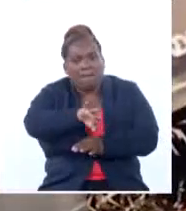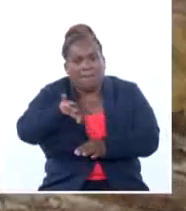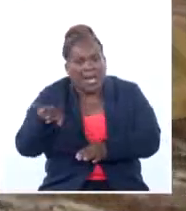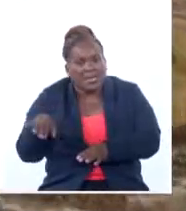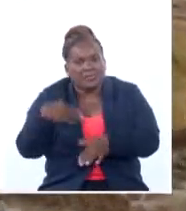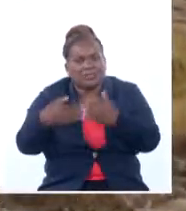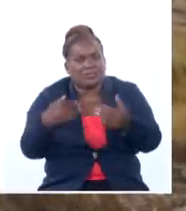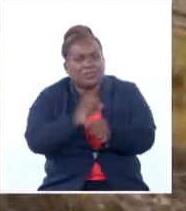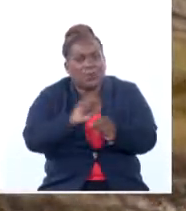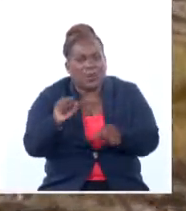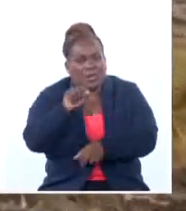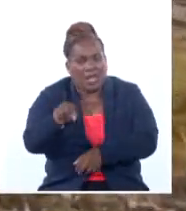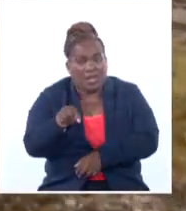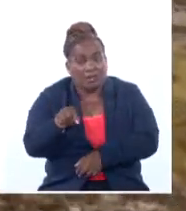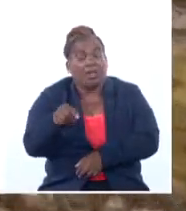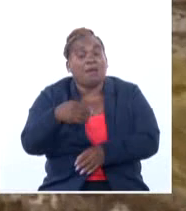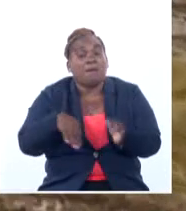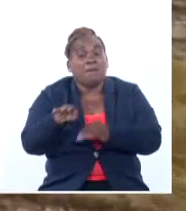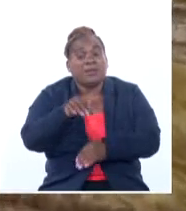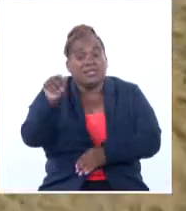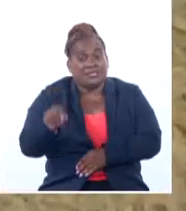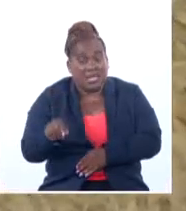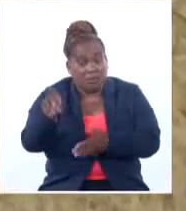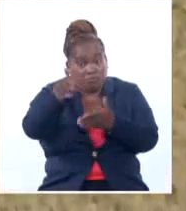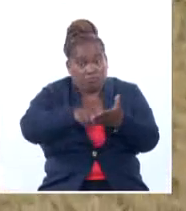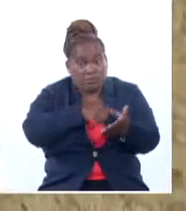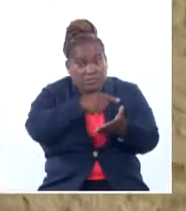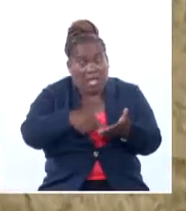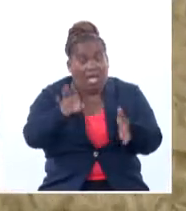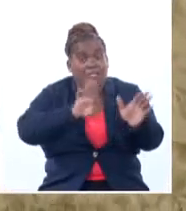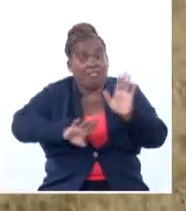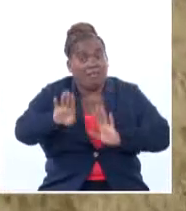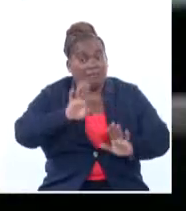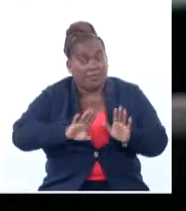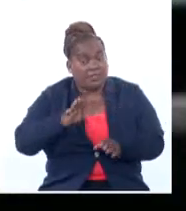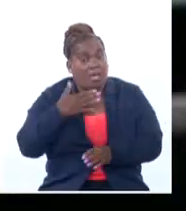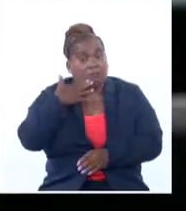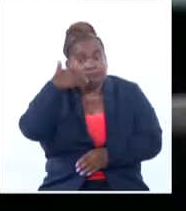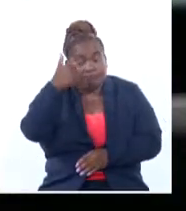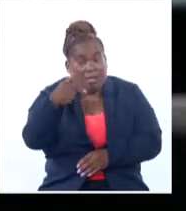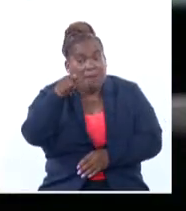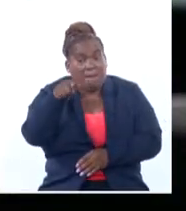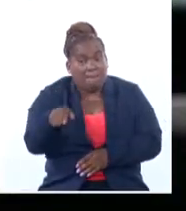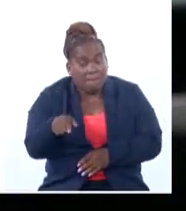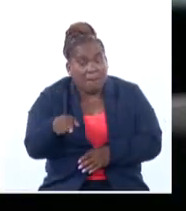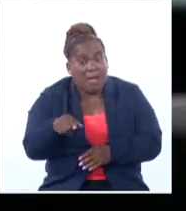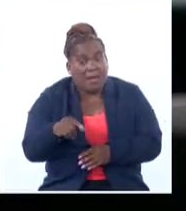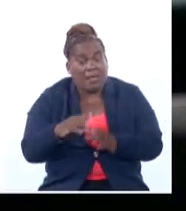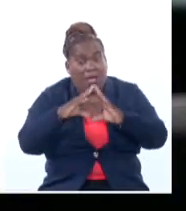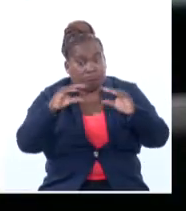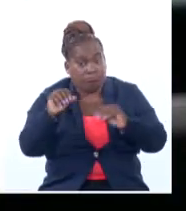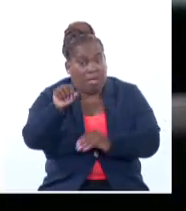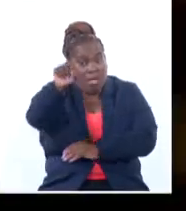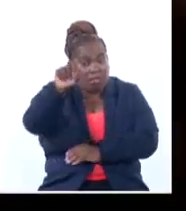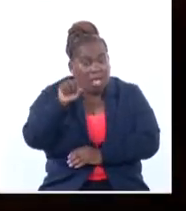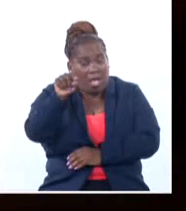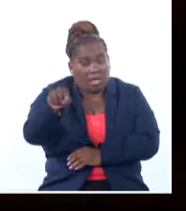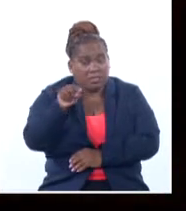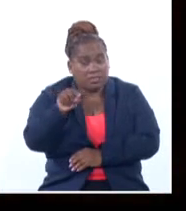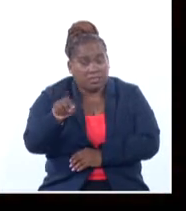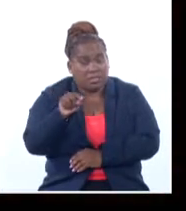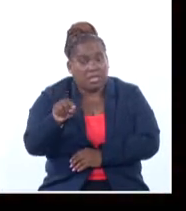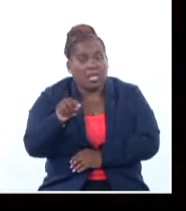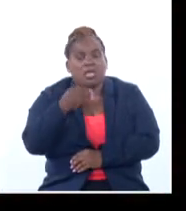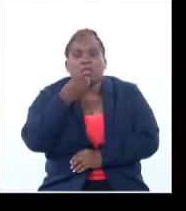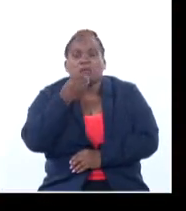nucleares. De acuerdo con el Ministerio Británico de Defensa, son muy efectivos para derrotar a los tanques blindados modernos y cualquier impacto en la